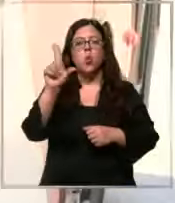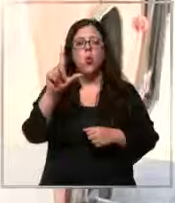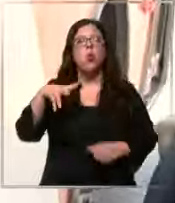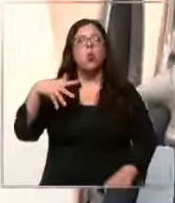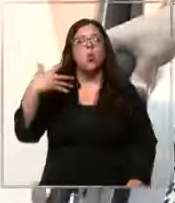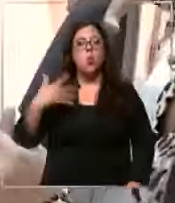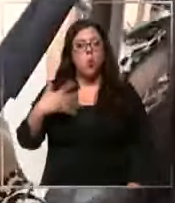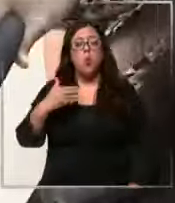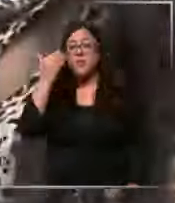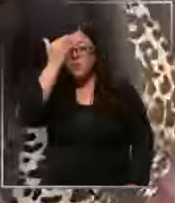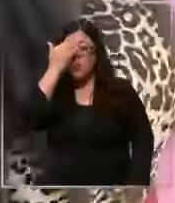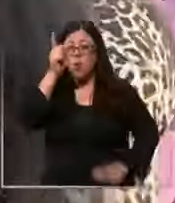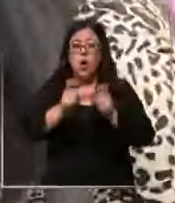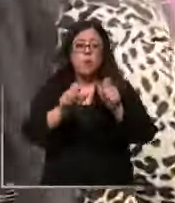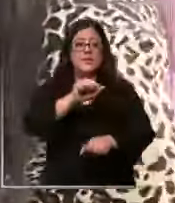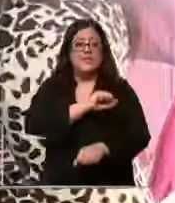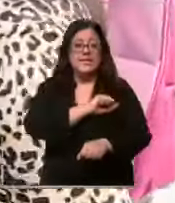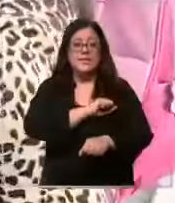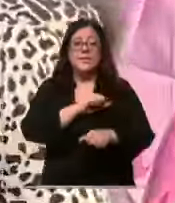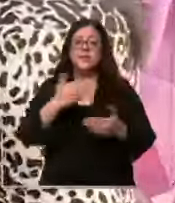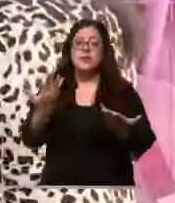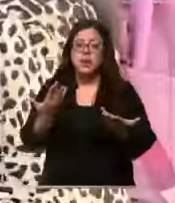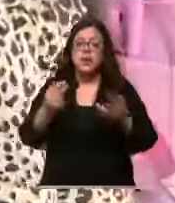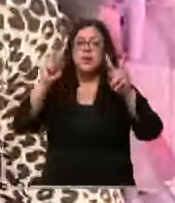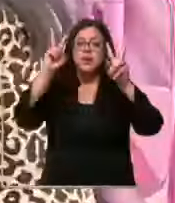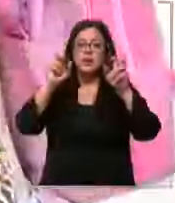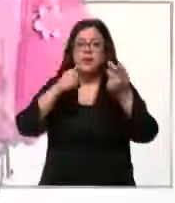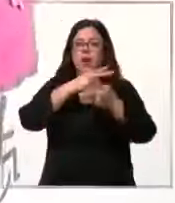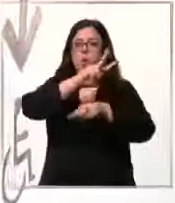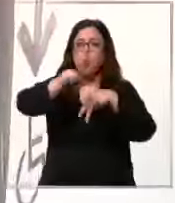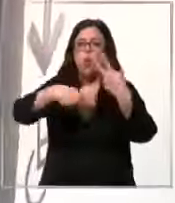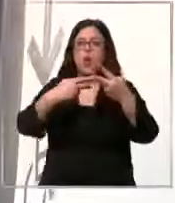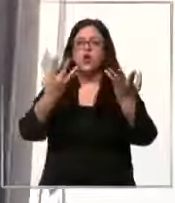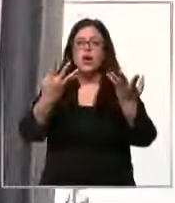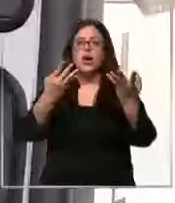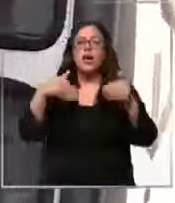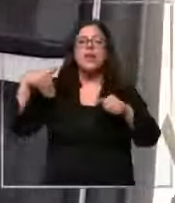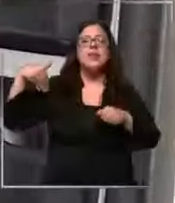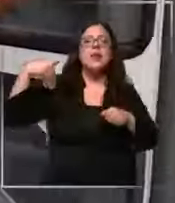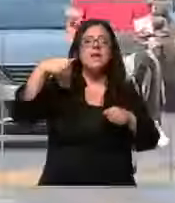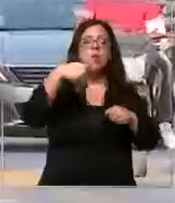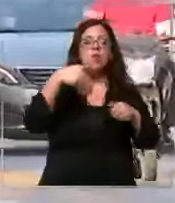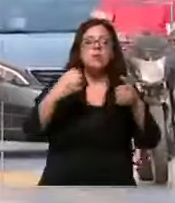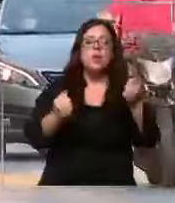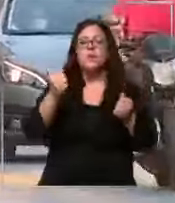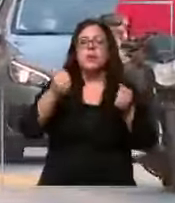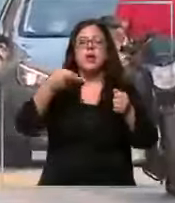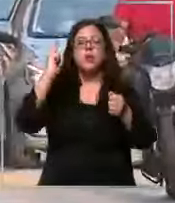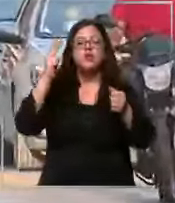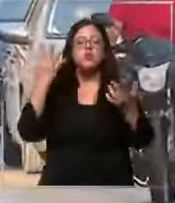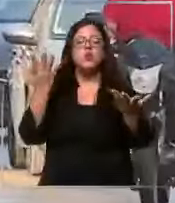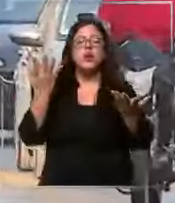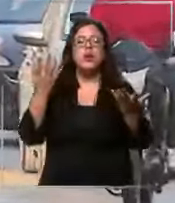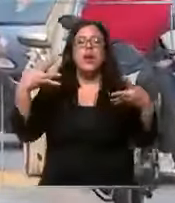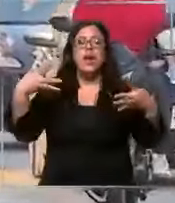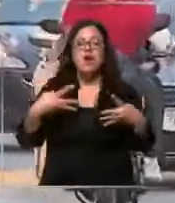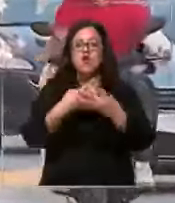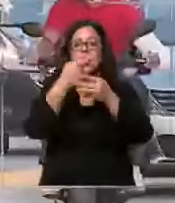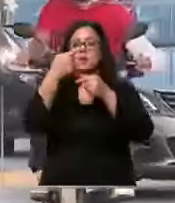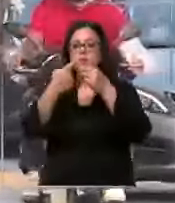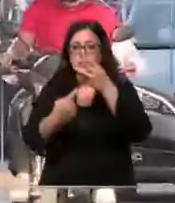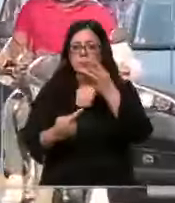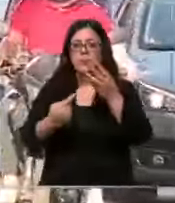algo que preocupa a los santiaguinos es el anunciado paro de buses red y otros medios de movilización. Pero hay diversos